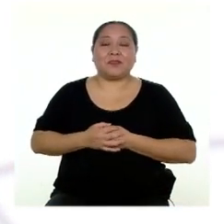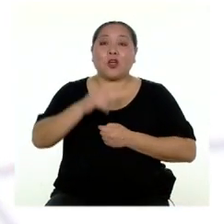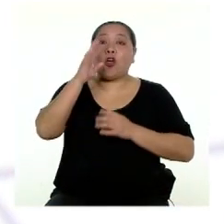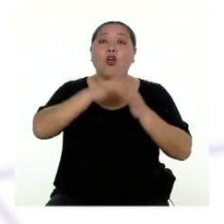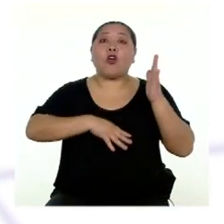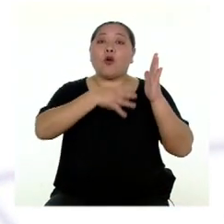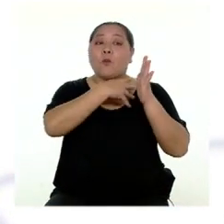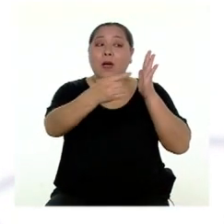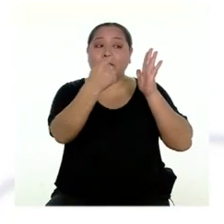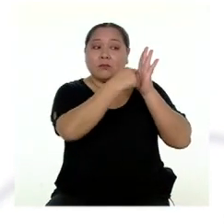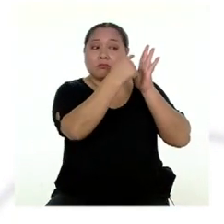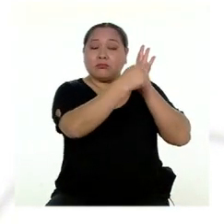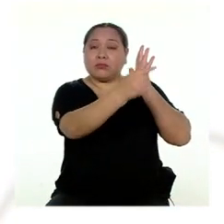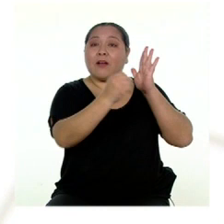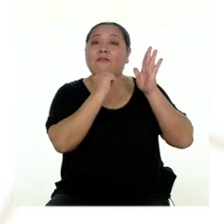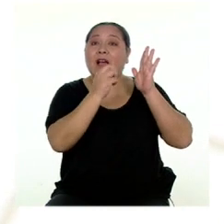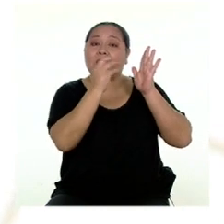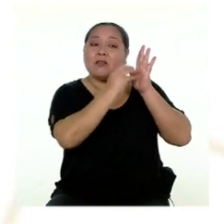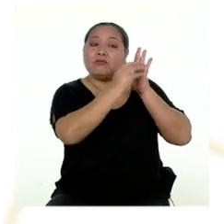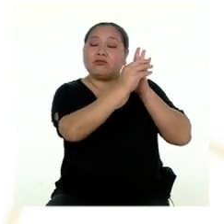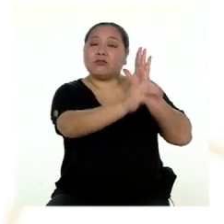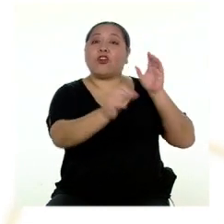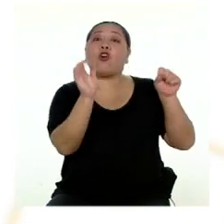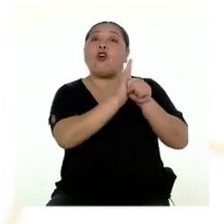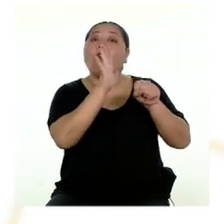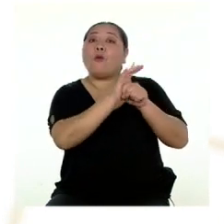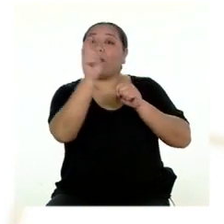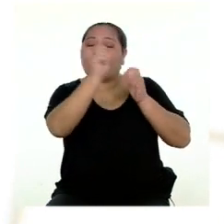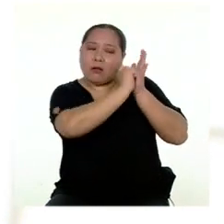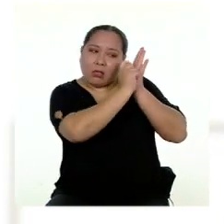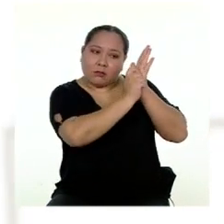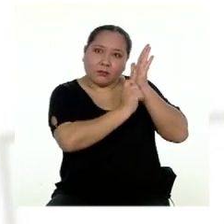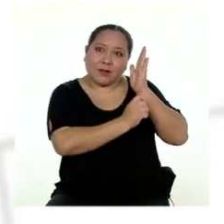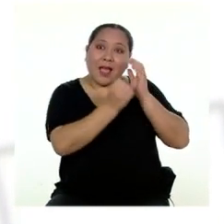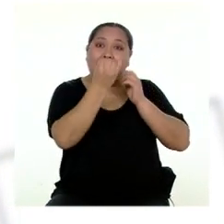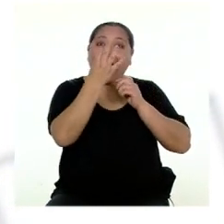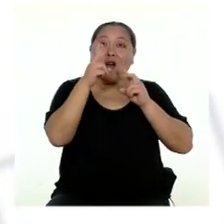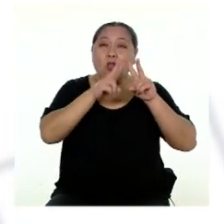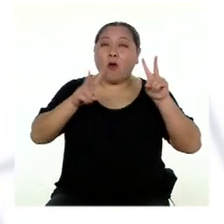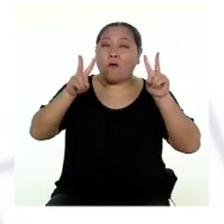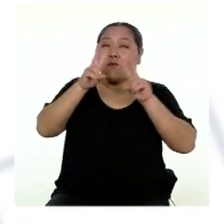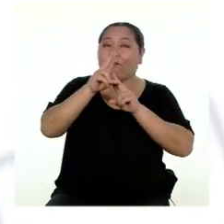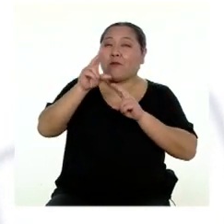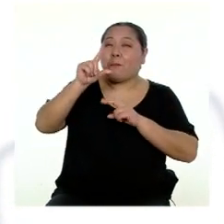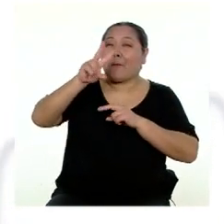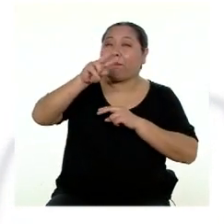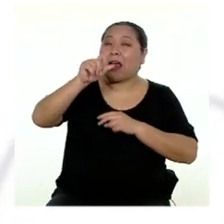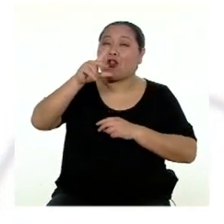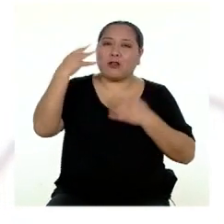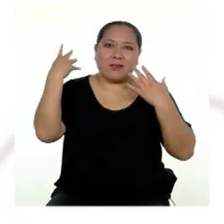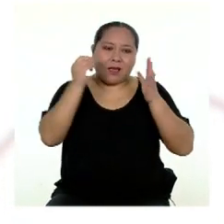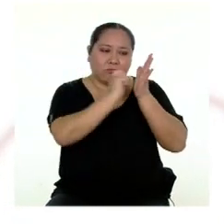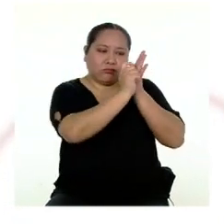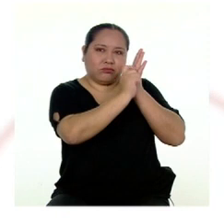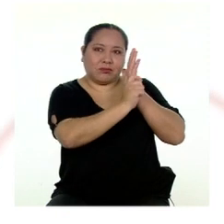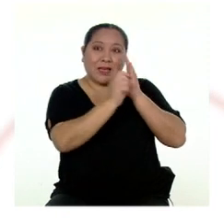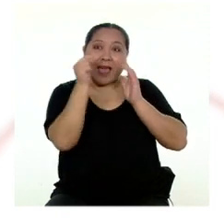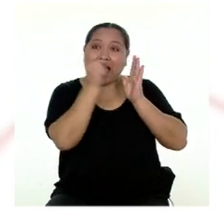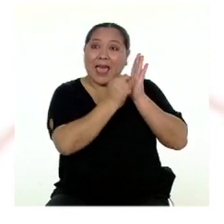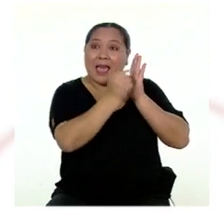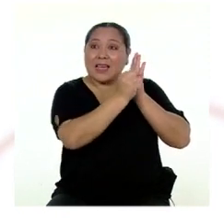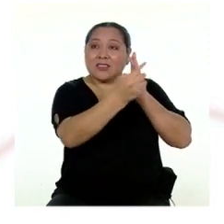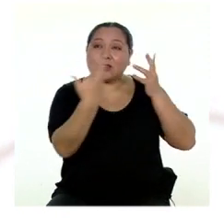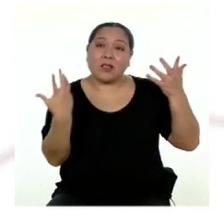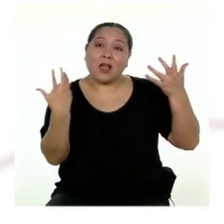Completa la tabla que aparece en pantalla. Como puedes ver, algunos valores ya están puestos para ayudarte un poco. Estos valores